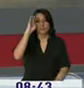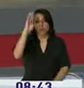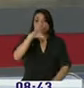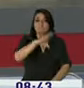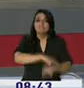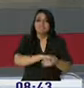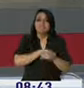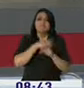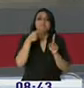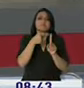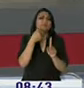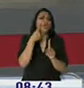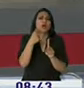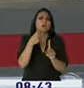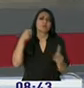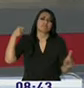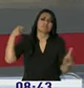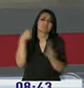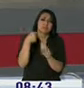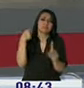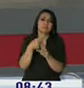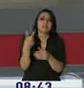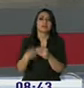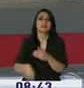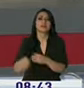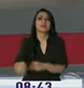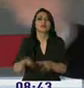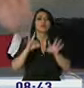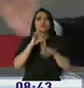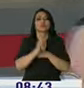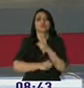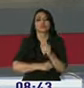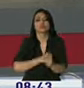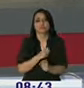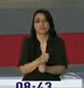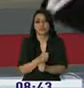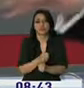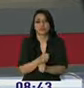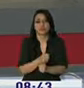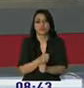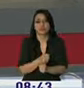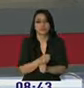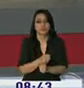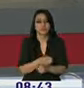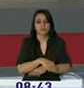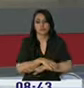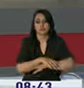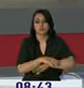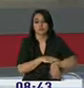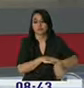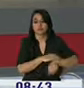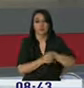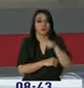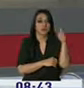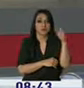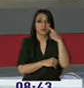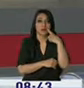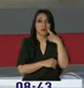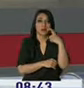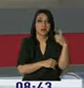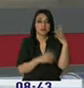golpeado salvajemente a su hija de 8 años. Este tiene otra categoría de cromañón. Este hay que